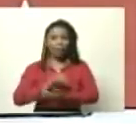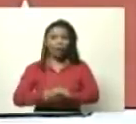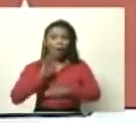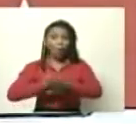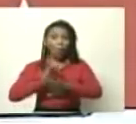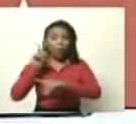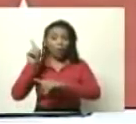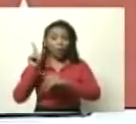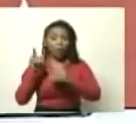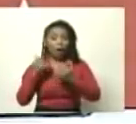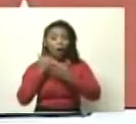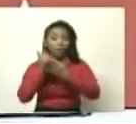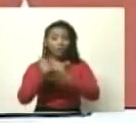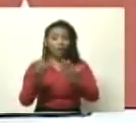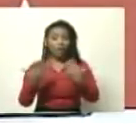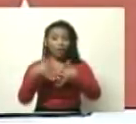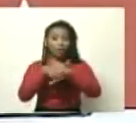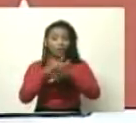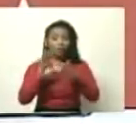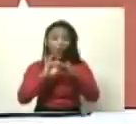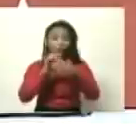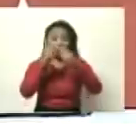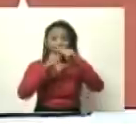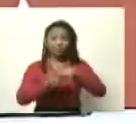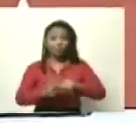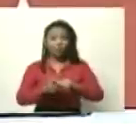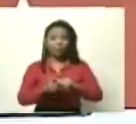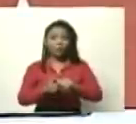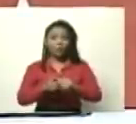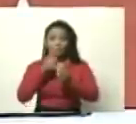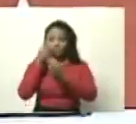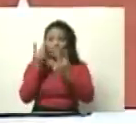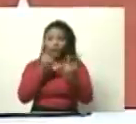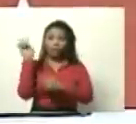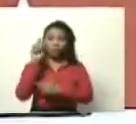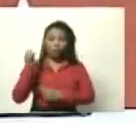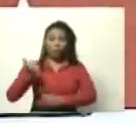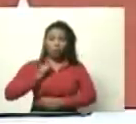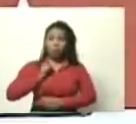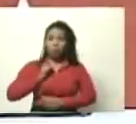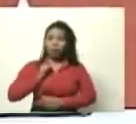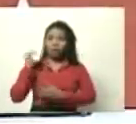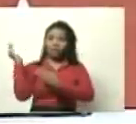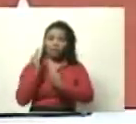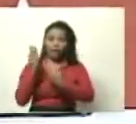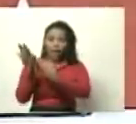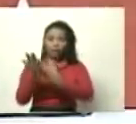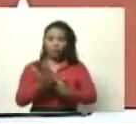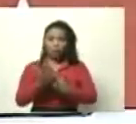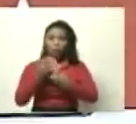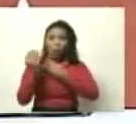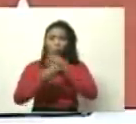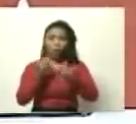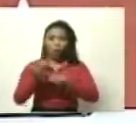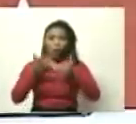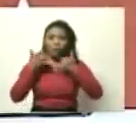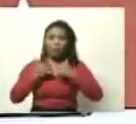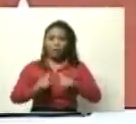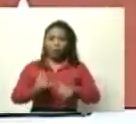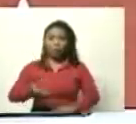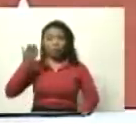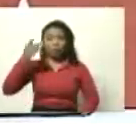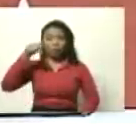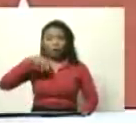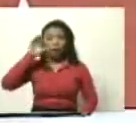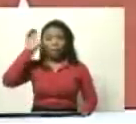ayuda a unir, a sumar. Bienvenido a Venezuela cuando quiera, será recibido como el hijo predilecto de